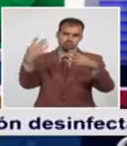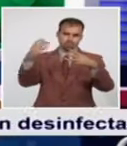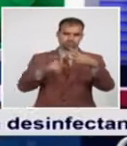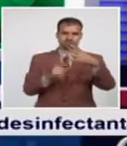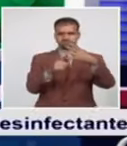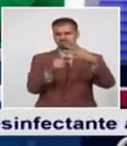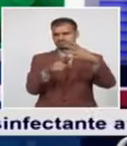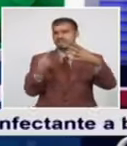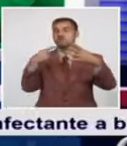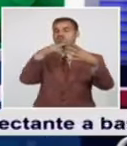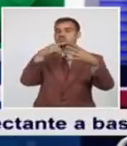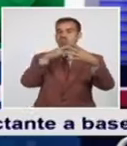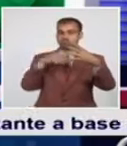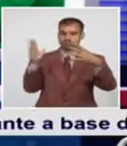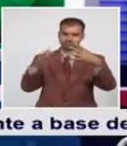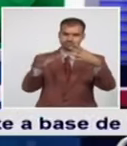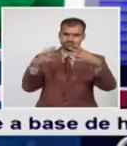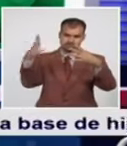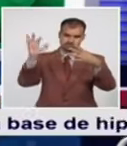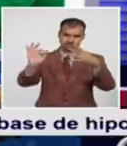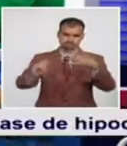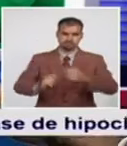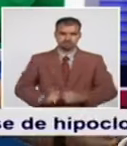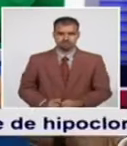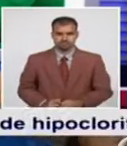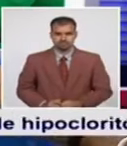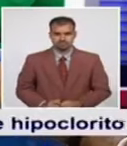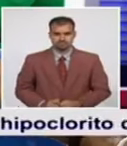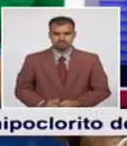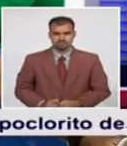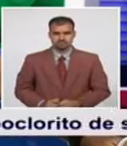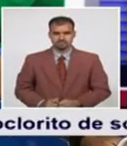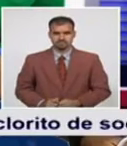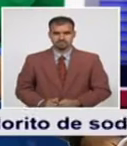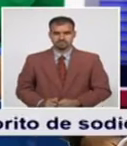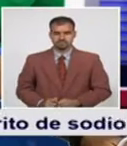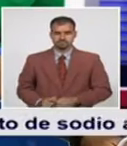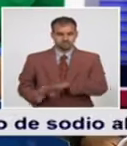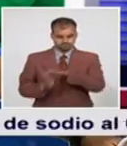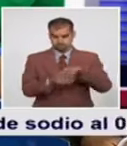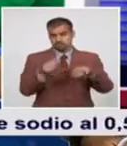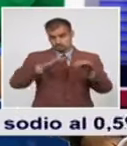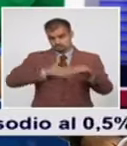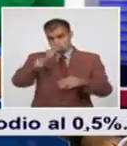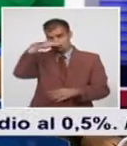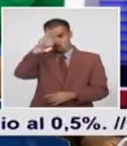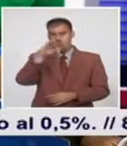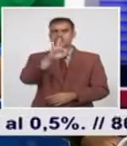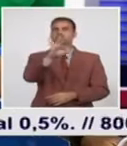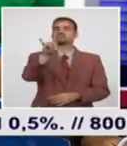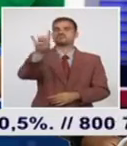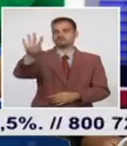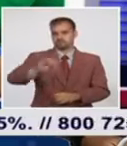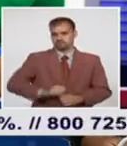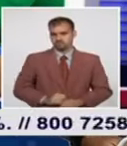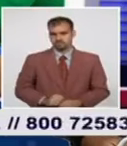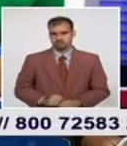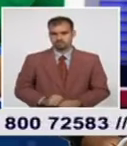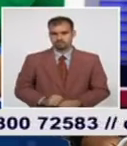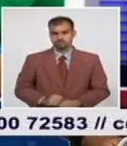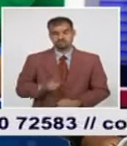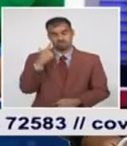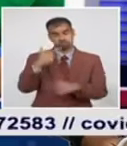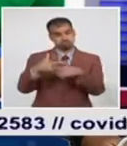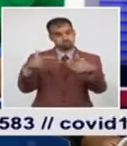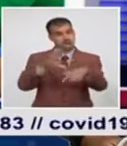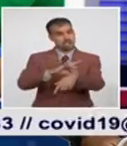procedente de Rusia. 894 casos autóctonos, cifra elevada en el día de ayer.